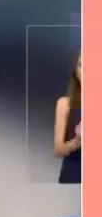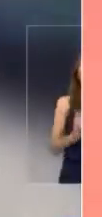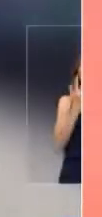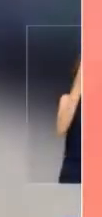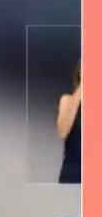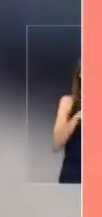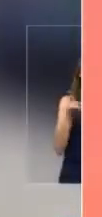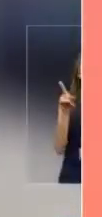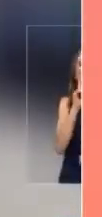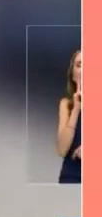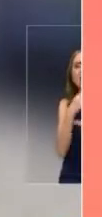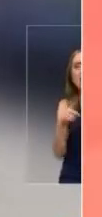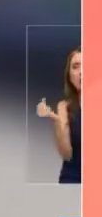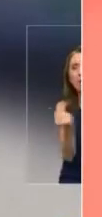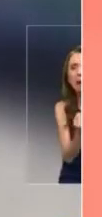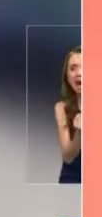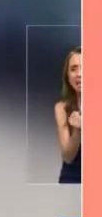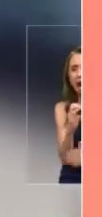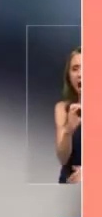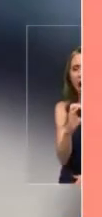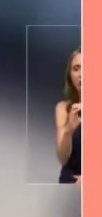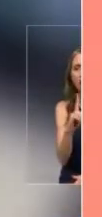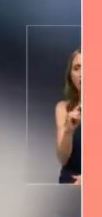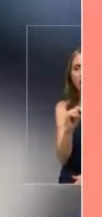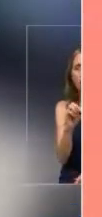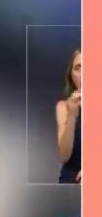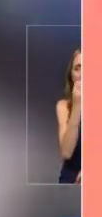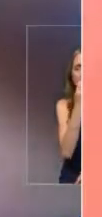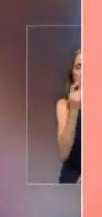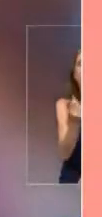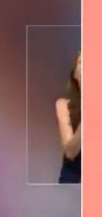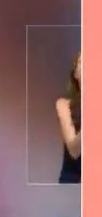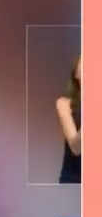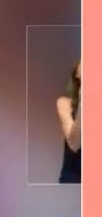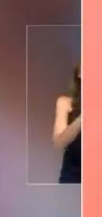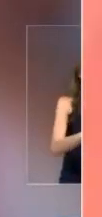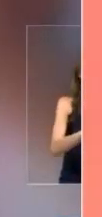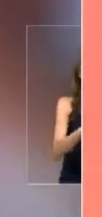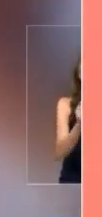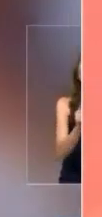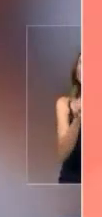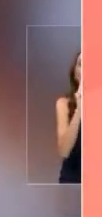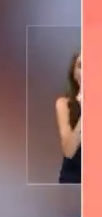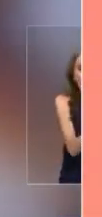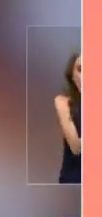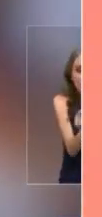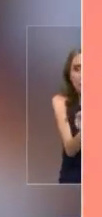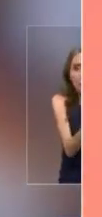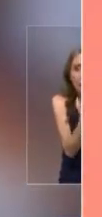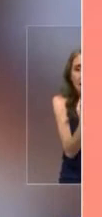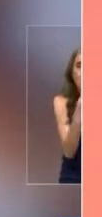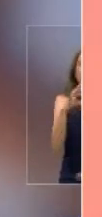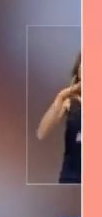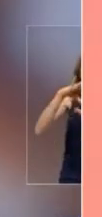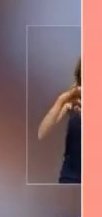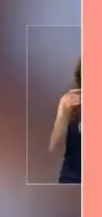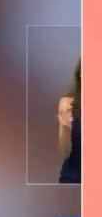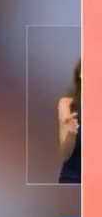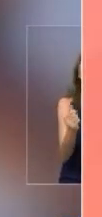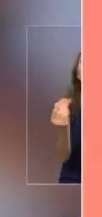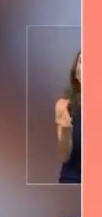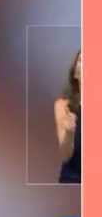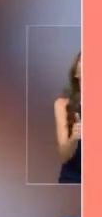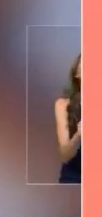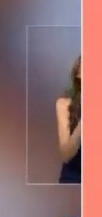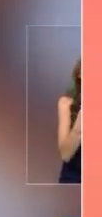personas tienen prohibición absoluta, digamos, de portar, poseer, tener estos medicamentos, salvo receta médica, prescripción médica